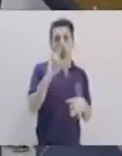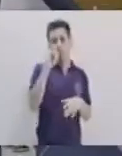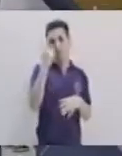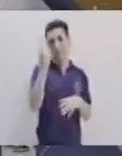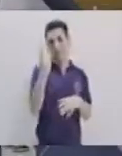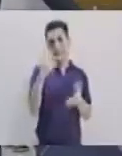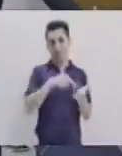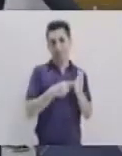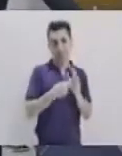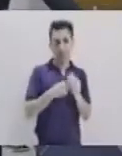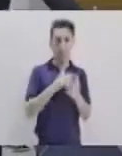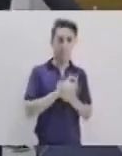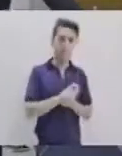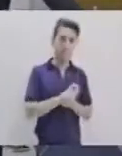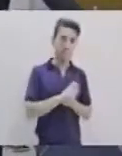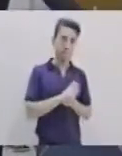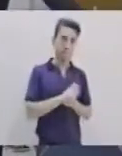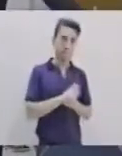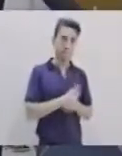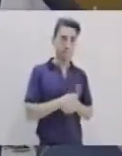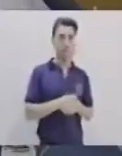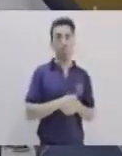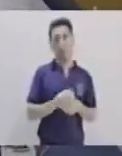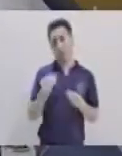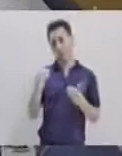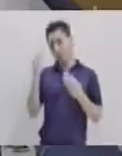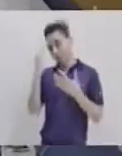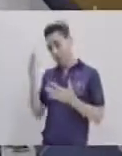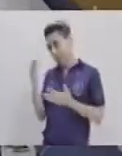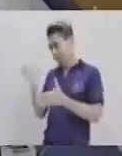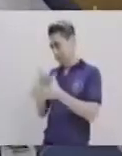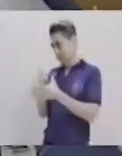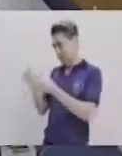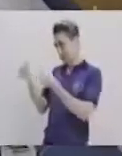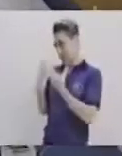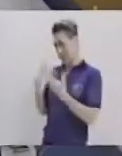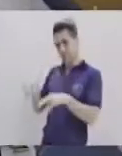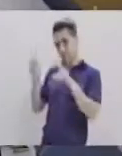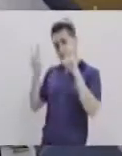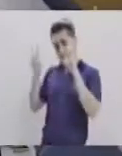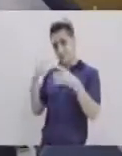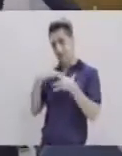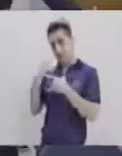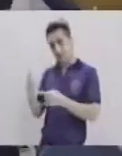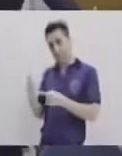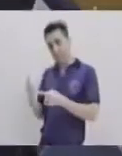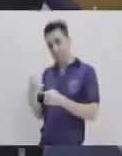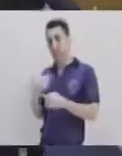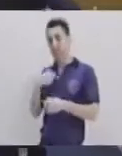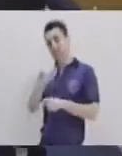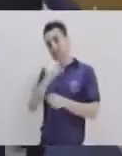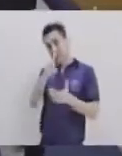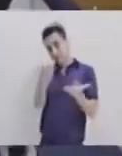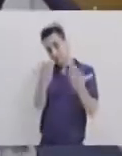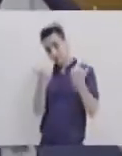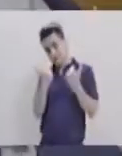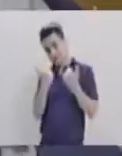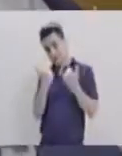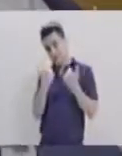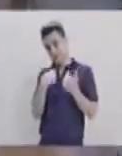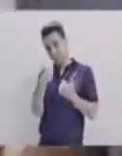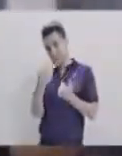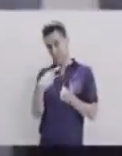como en este caso. Sí. Bueno, muchas gracias por haber compartido este tema tan interesante con nosotros. Yo la voy a invitar a